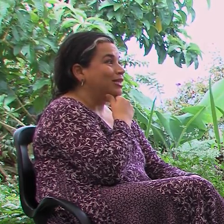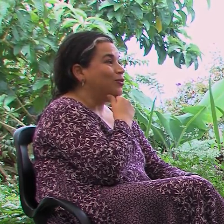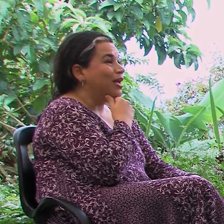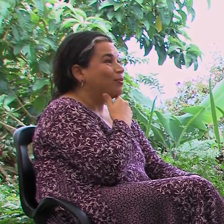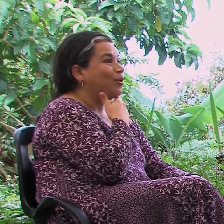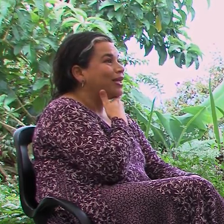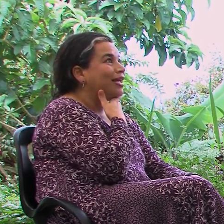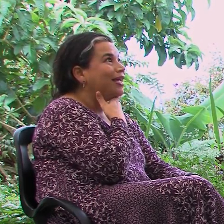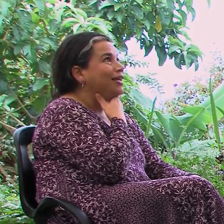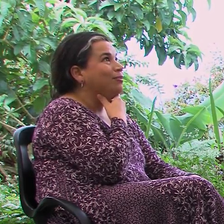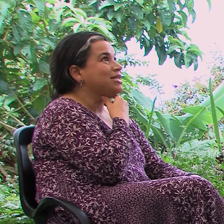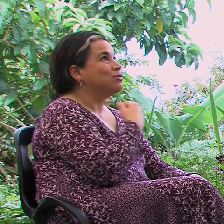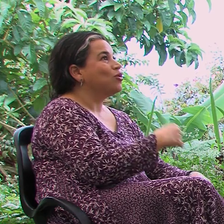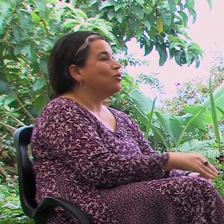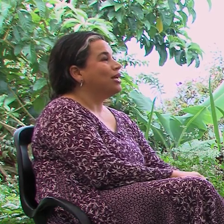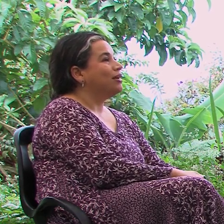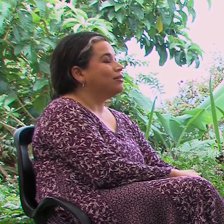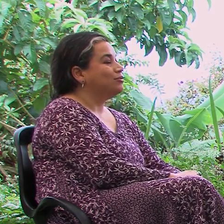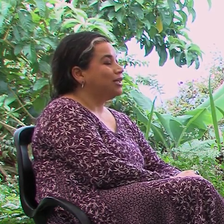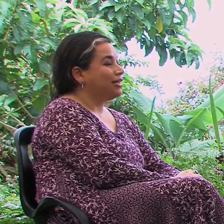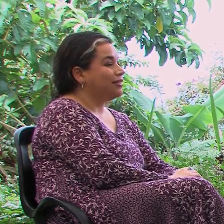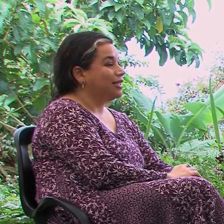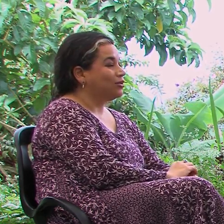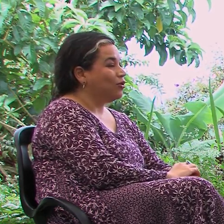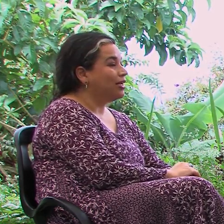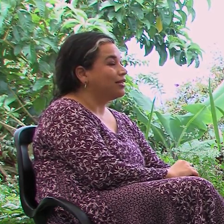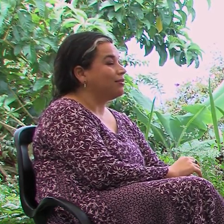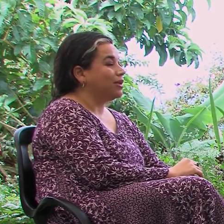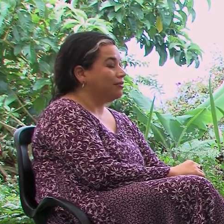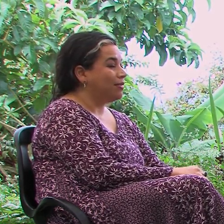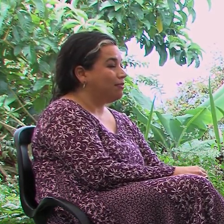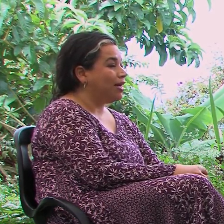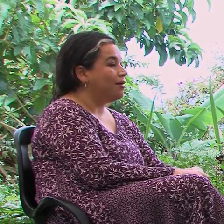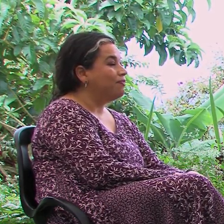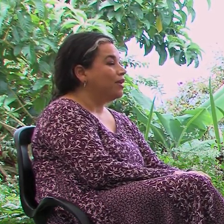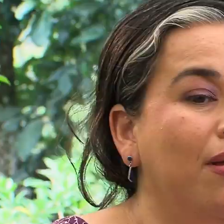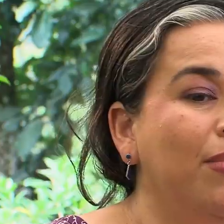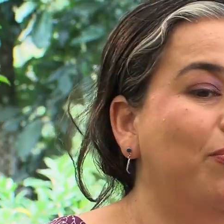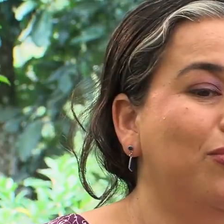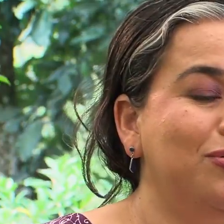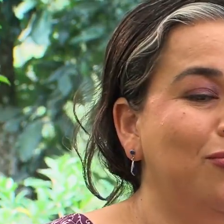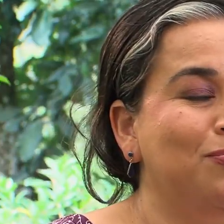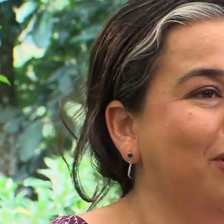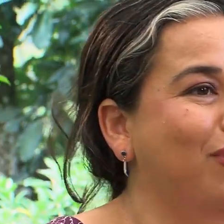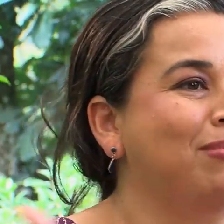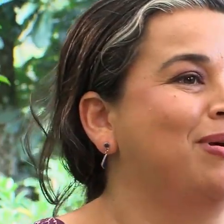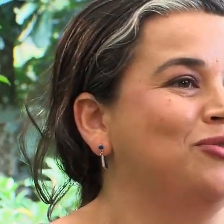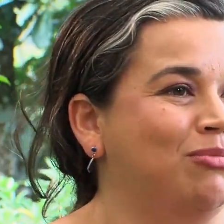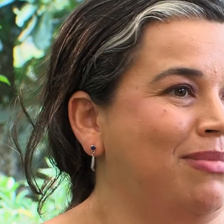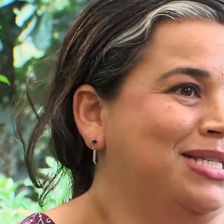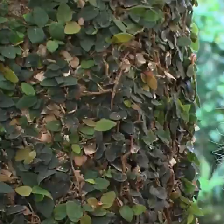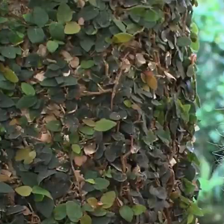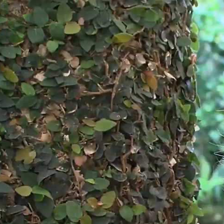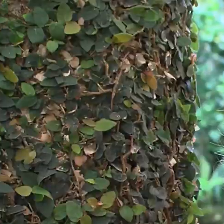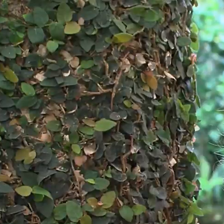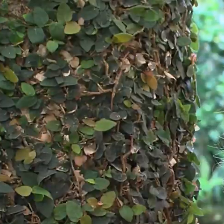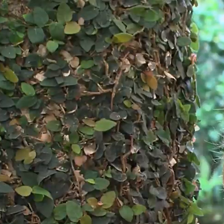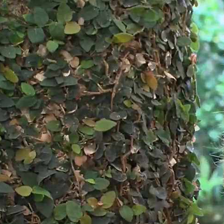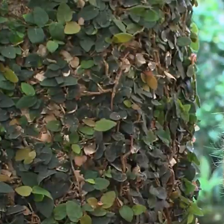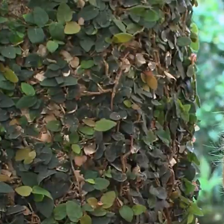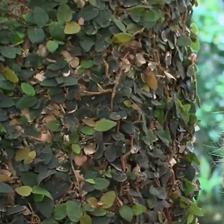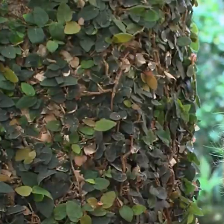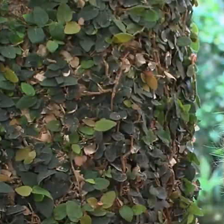bastante particular porque empezamos con una directora que también mamá. Bueno, pero esto no es porque fueran mamás o no mamás, simplemente